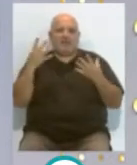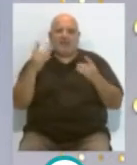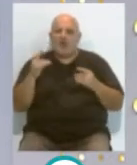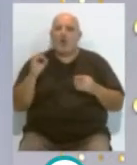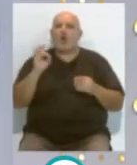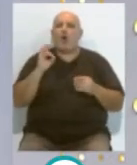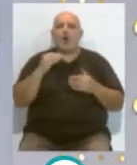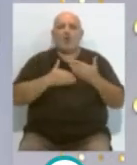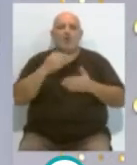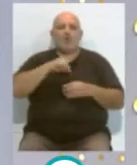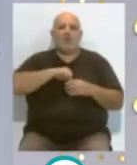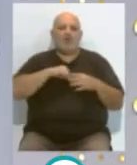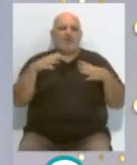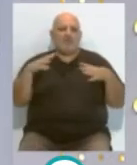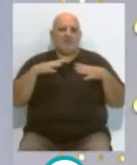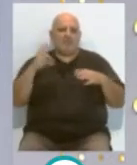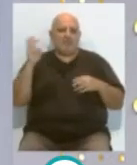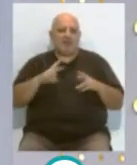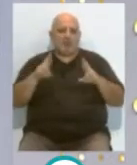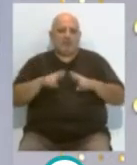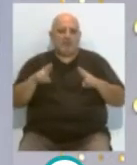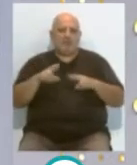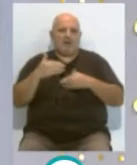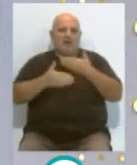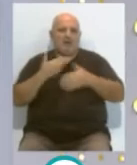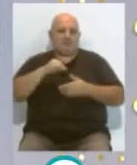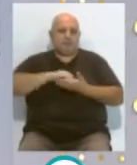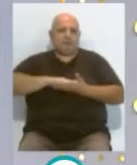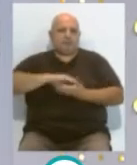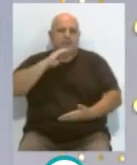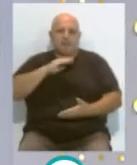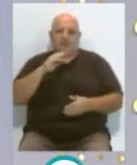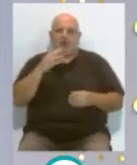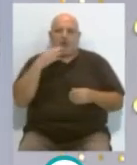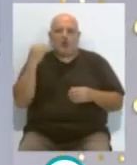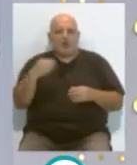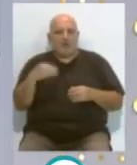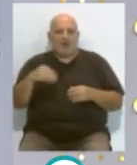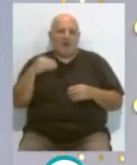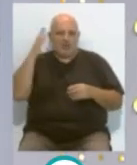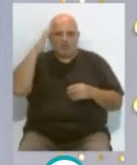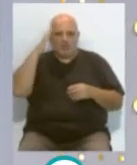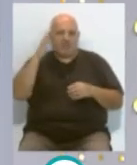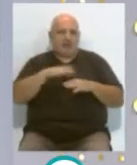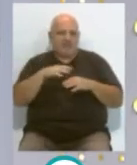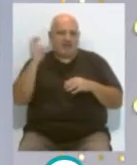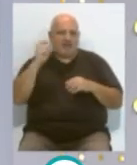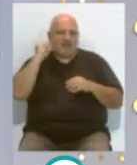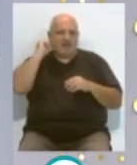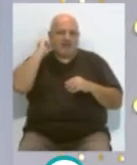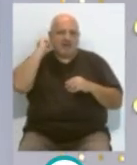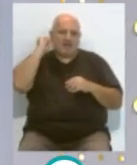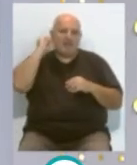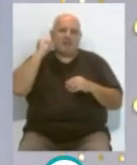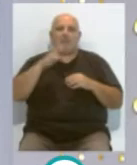o poco más que tengan de vacaciones, pues le vendrán muy bien para cargar pilas. Yo creo que son jugadores jóvenes, vendrán muy ilusionados por venir al Cádiz